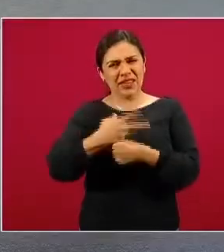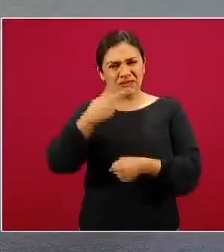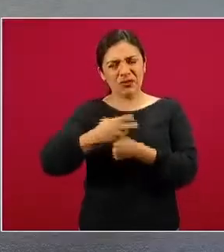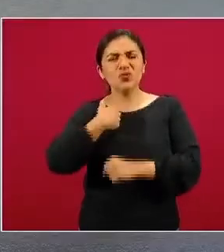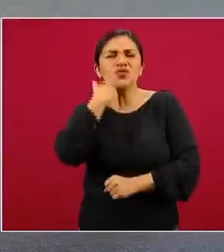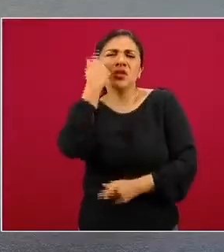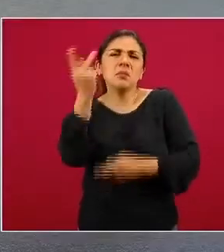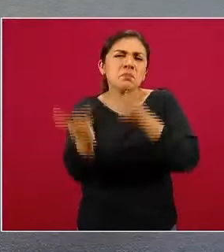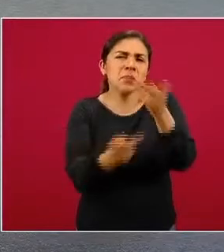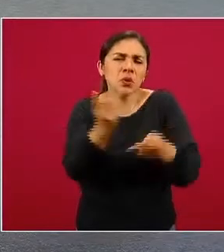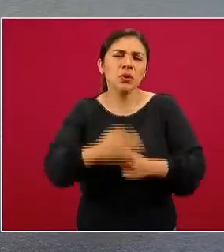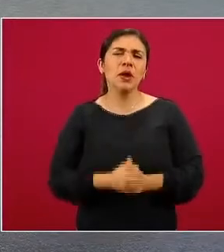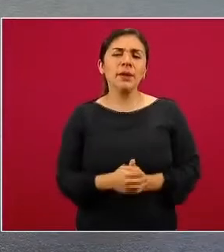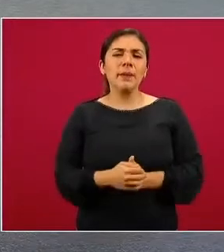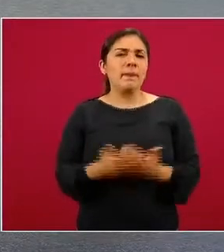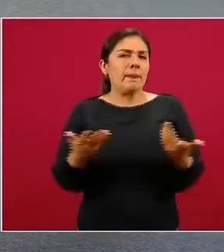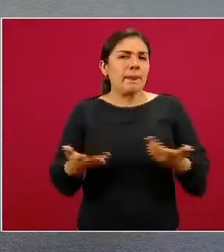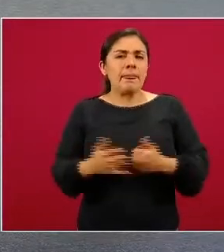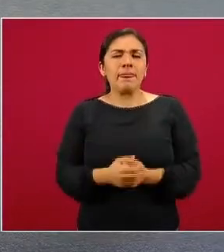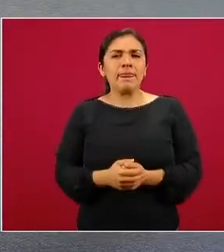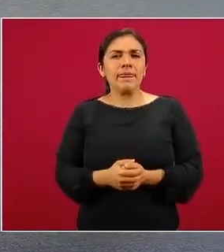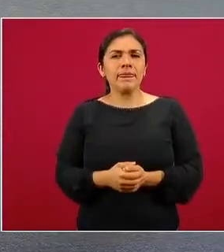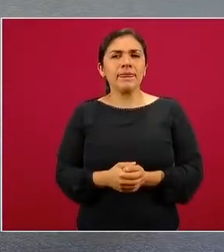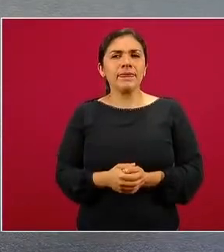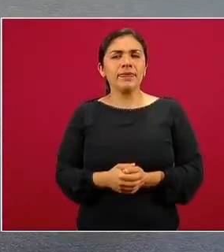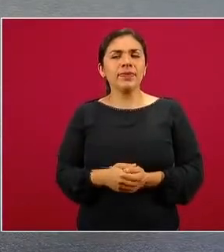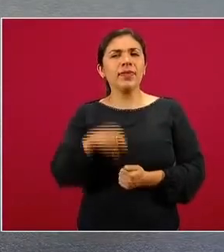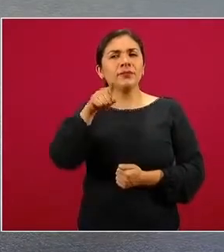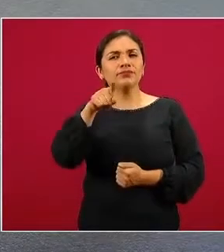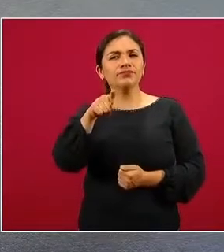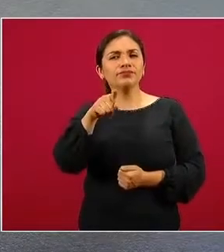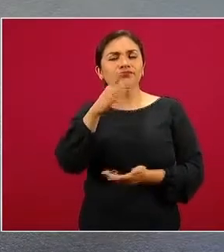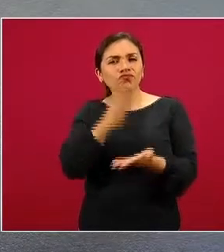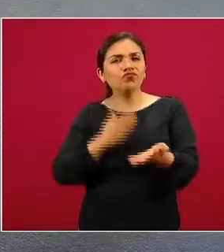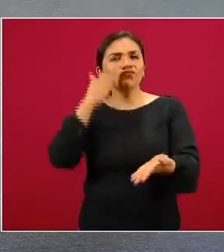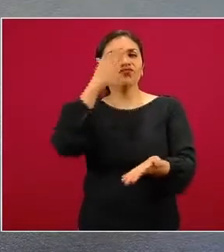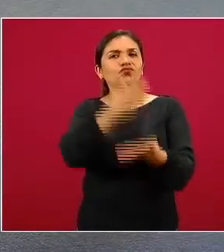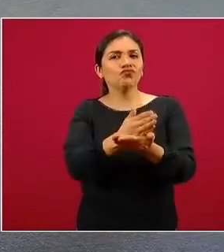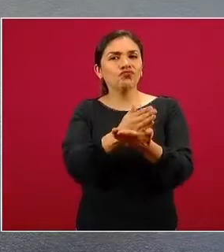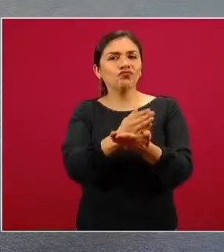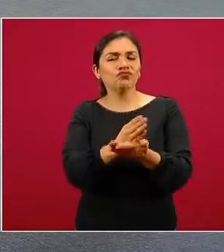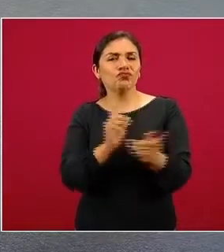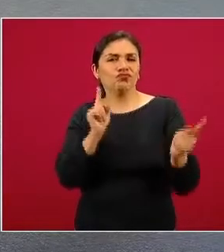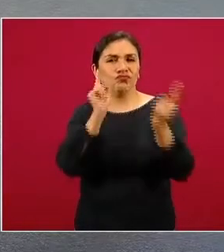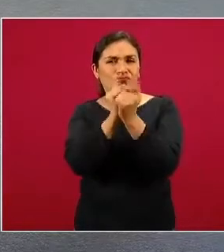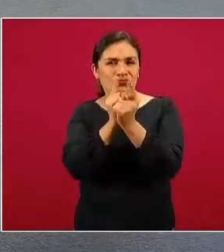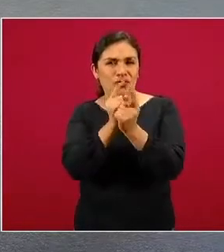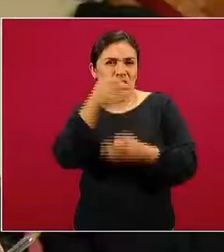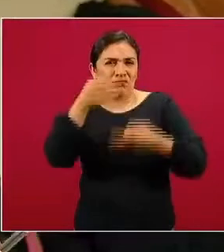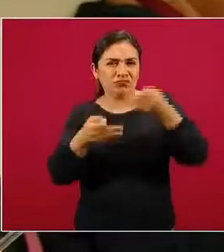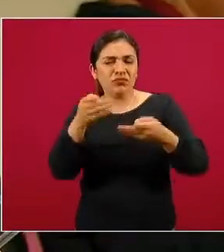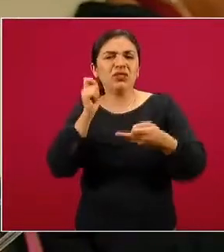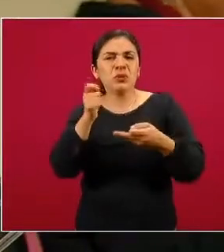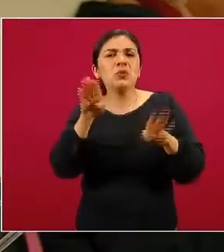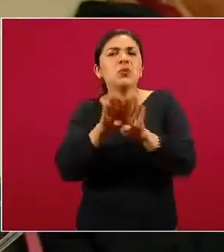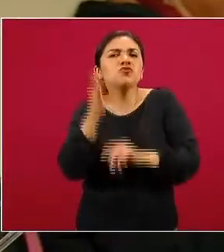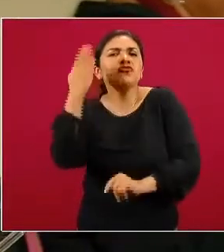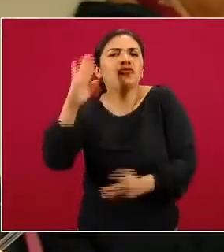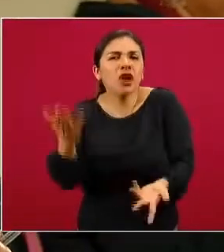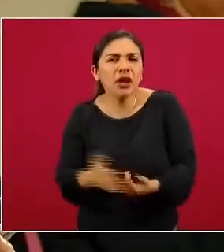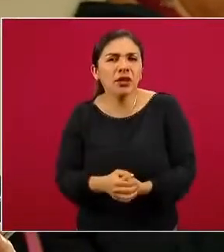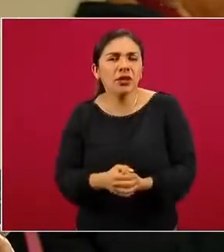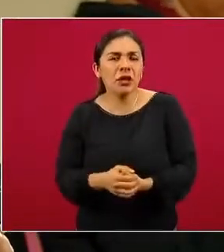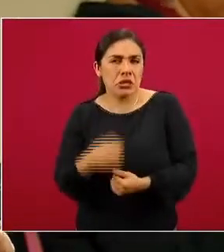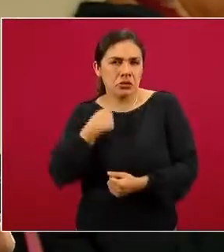le quiero preguntar ahora sí que cómo le fue en la comparecencia y un poquito de lo que escuchamos